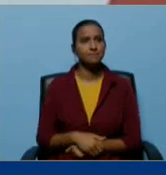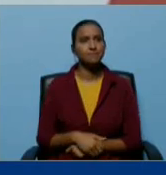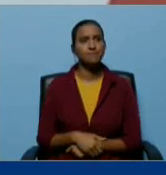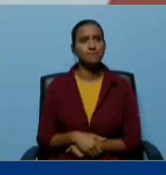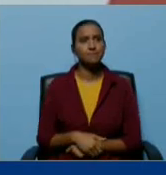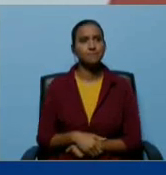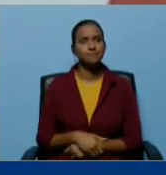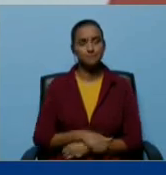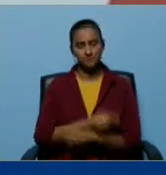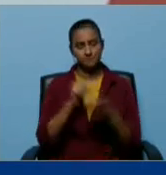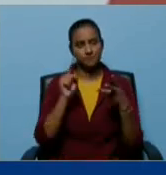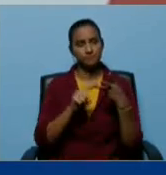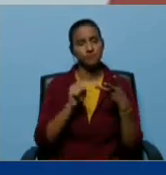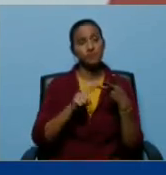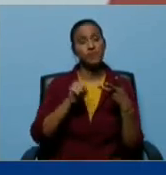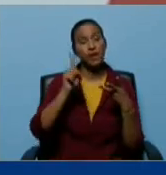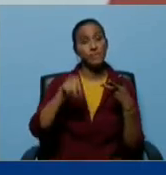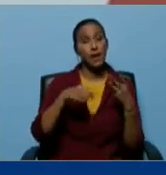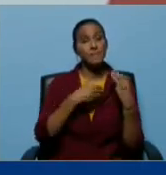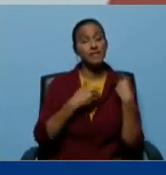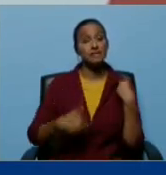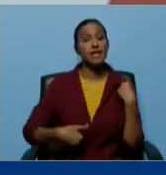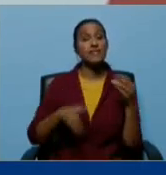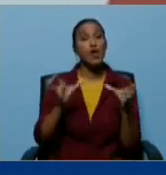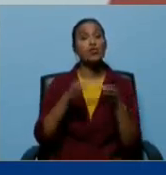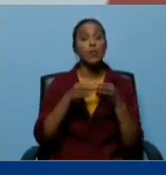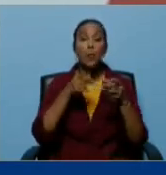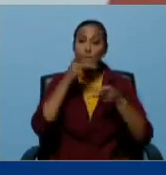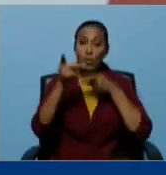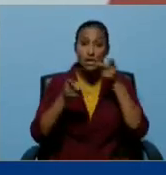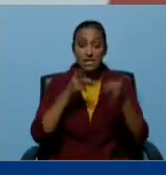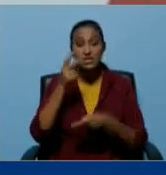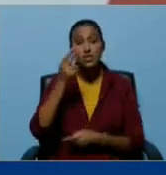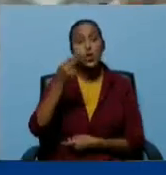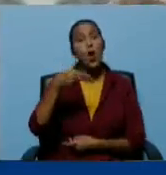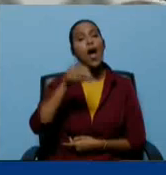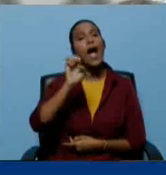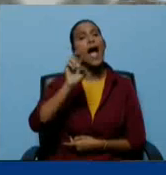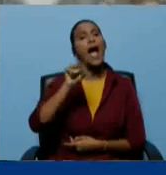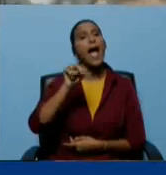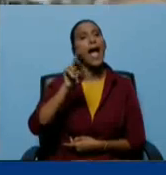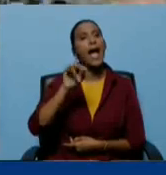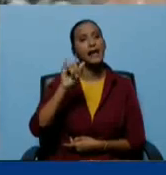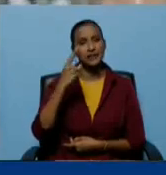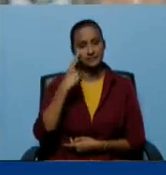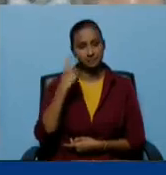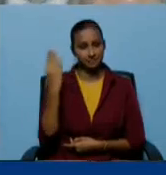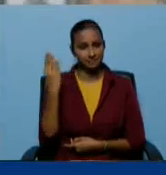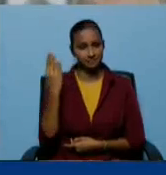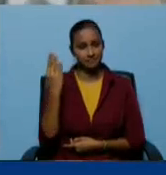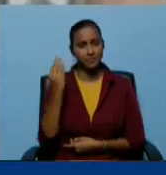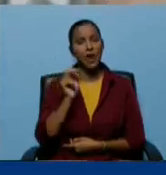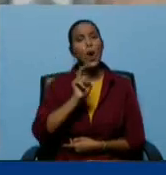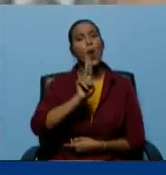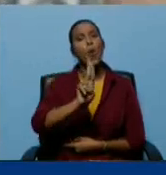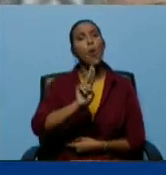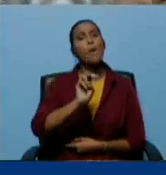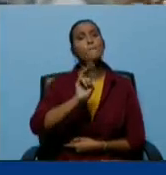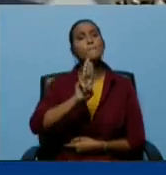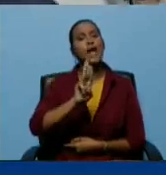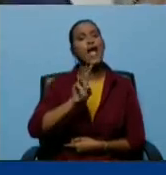compañero Henry Hernández, presidente del partido Unidad Popular Venezolana, UPV, de Lina